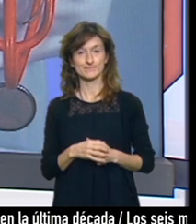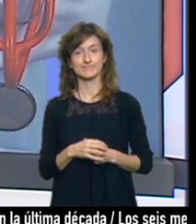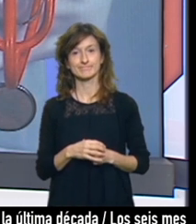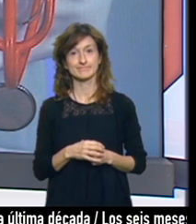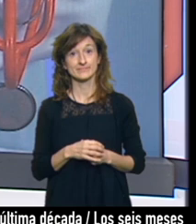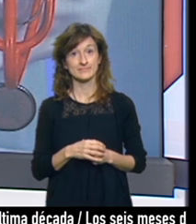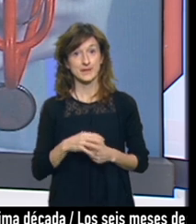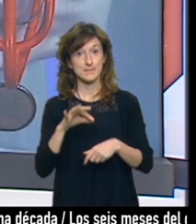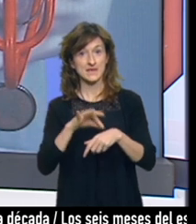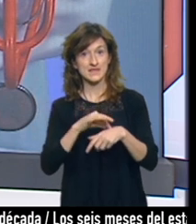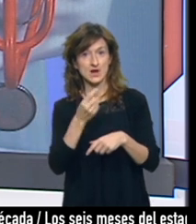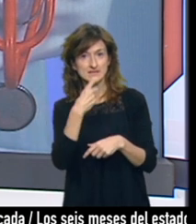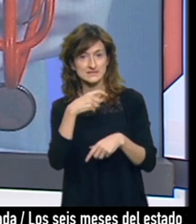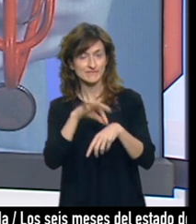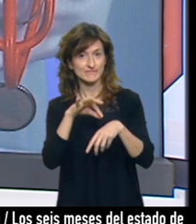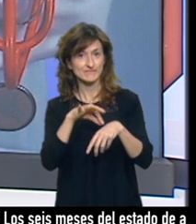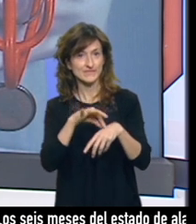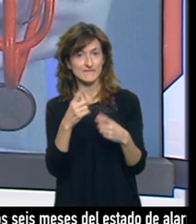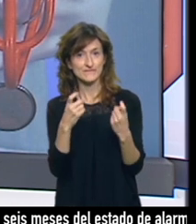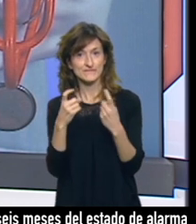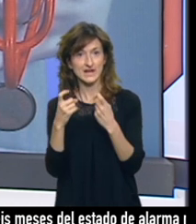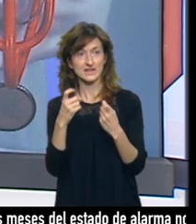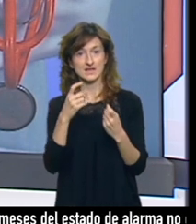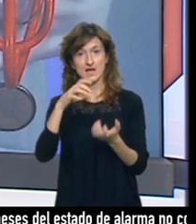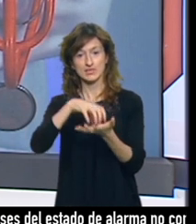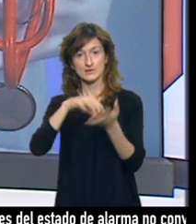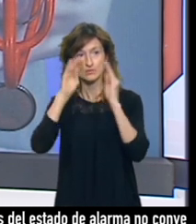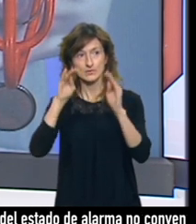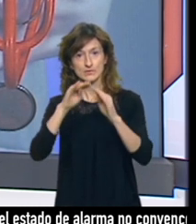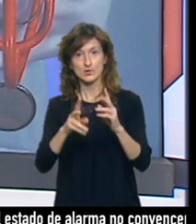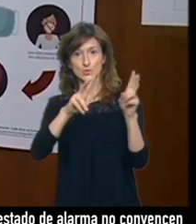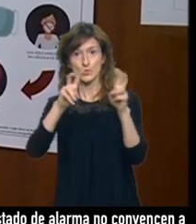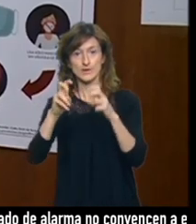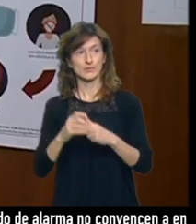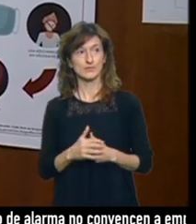falta de médicos vuelve a abrir el debate de nuevos centros de formación.